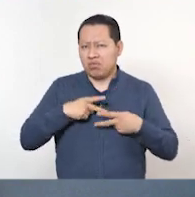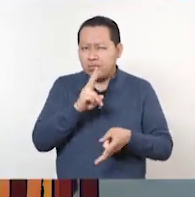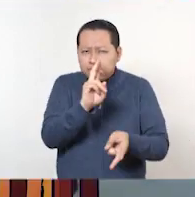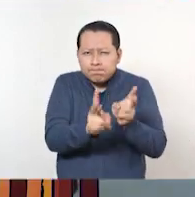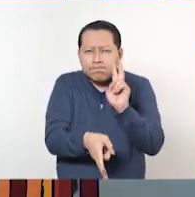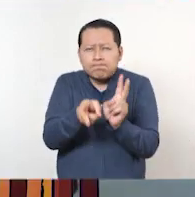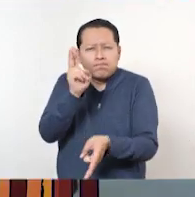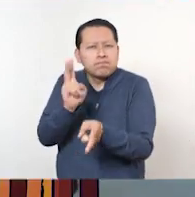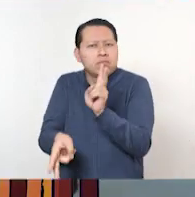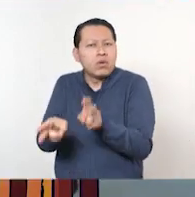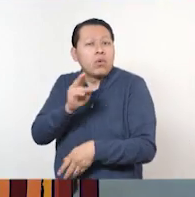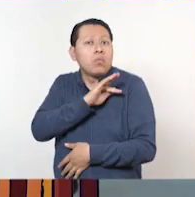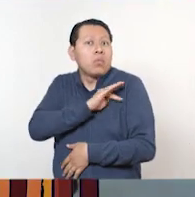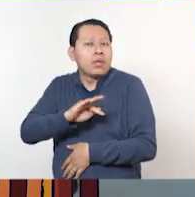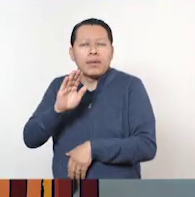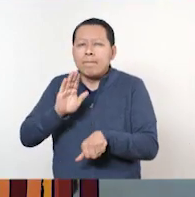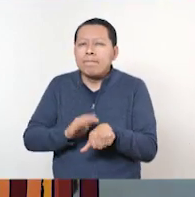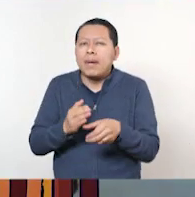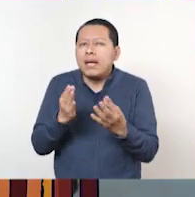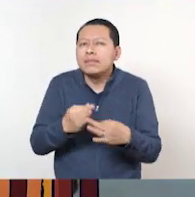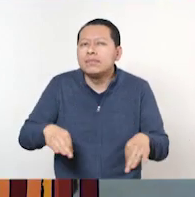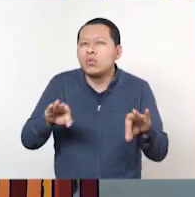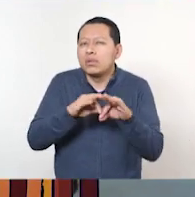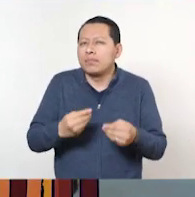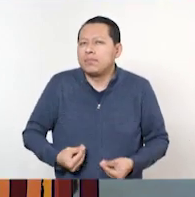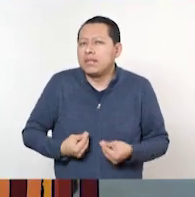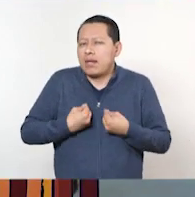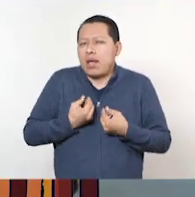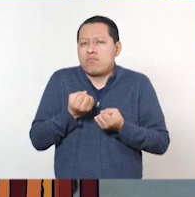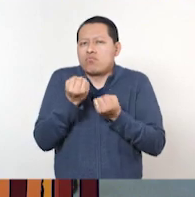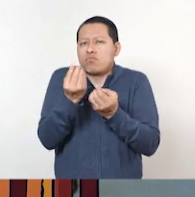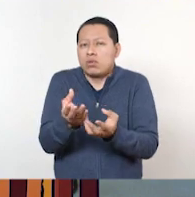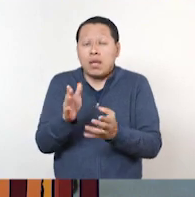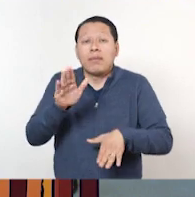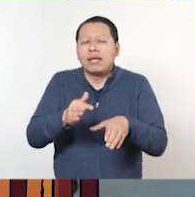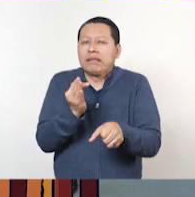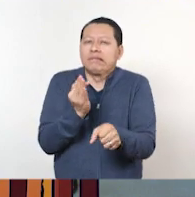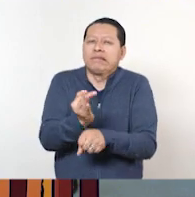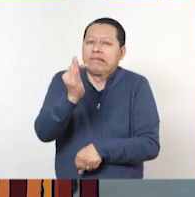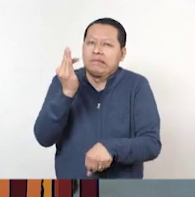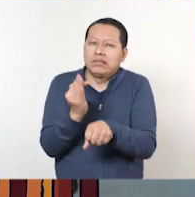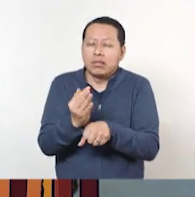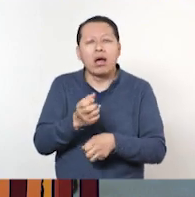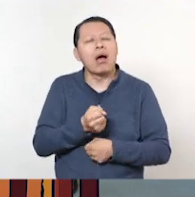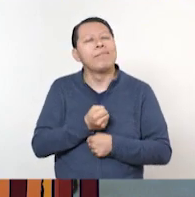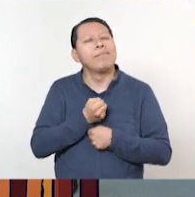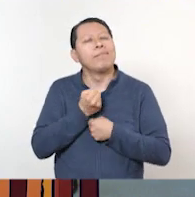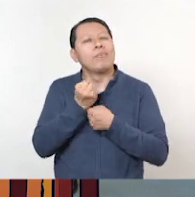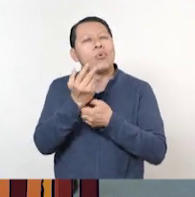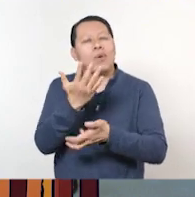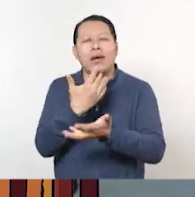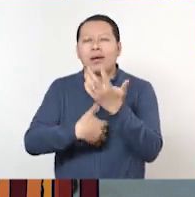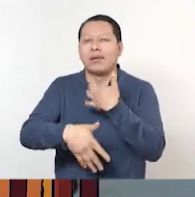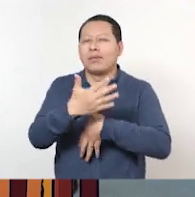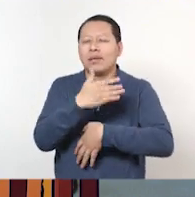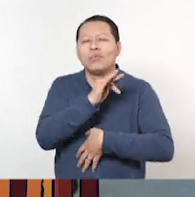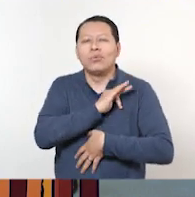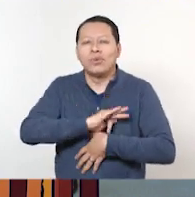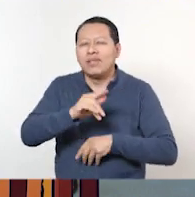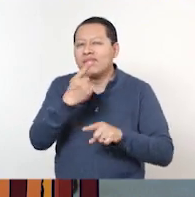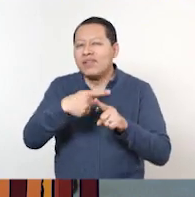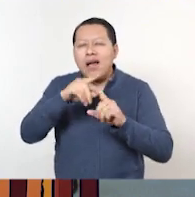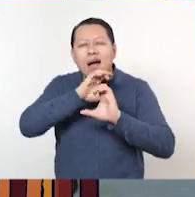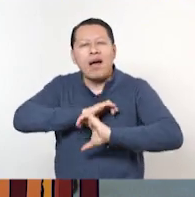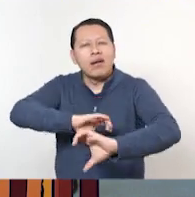otras personas, para expresar lo más importante de su vida, para hacer chistes, para hacer poemas, para